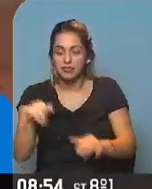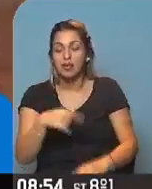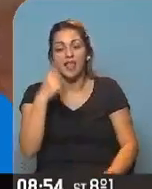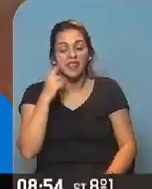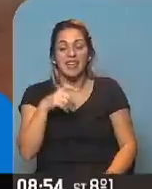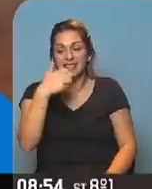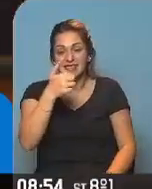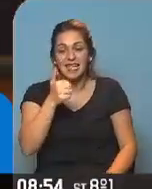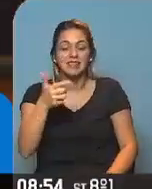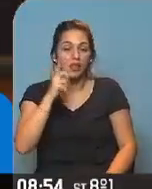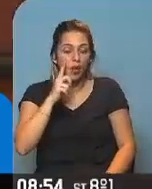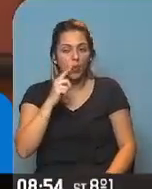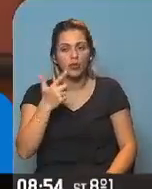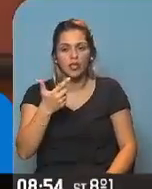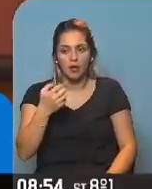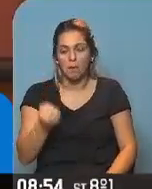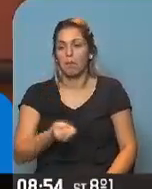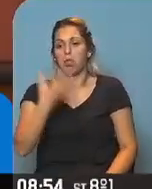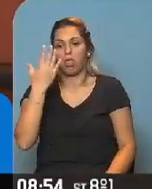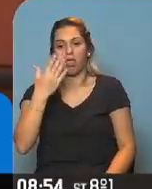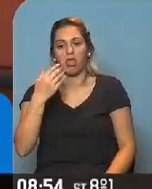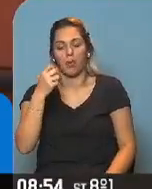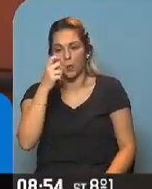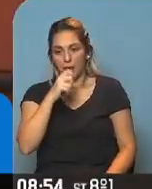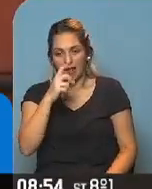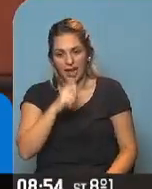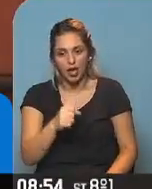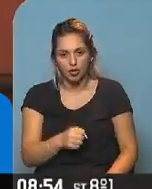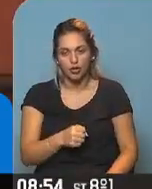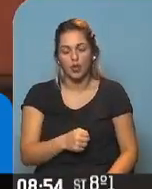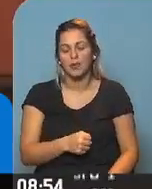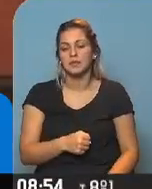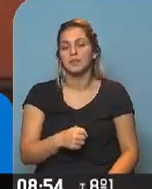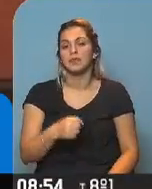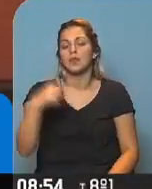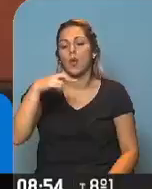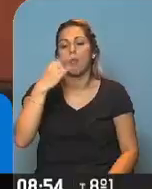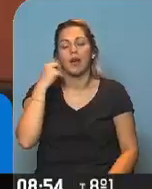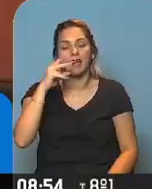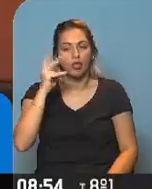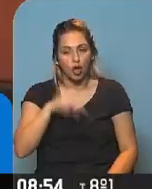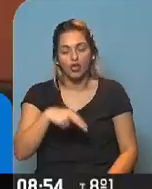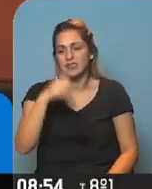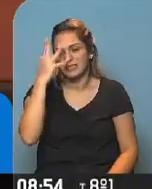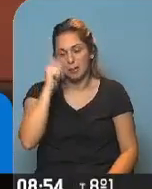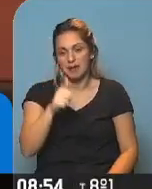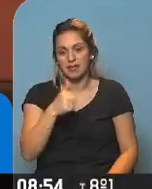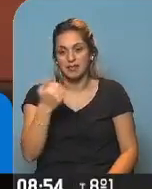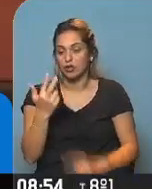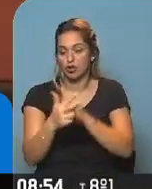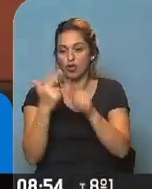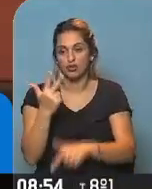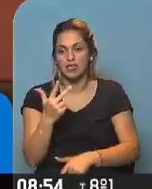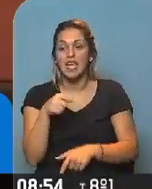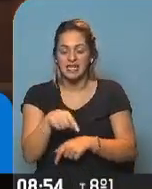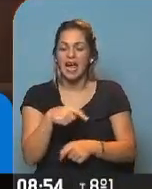julio que aparece belgrano los 3 hombres fundamentales del 16 belgrano pueyrredón y san martín no y ahí ya se habla